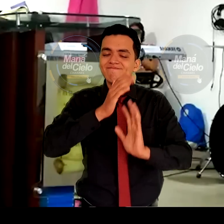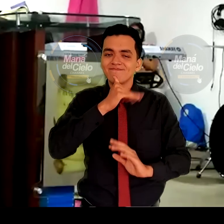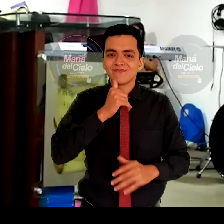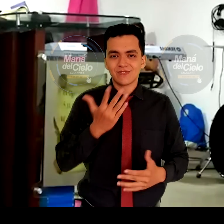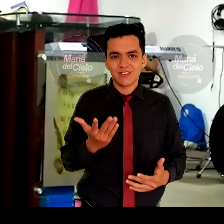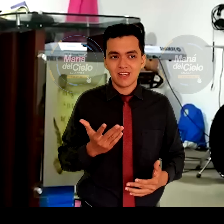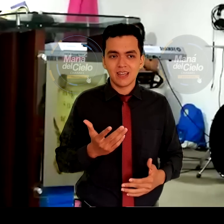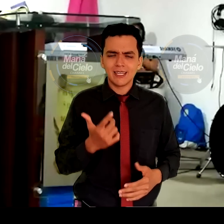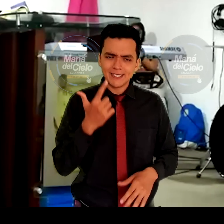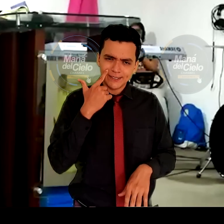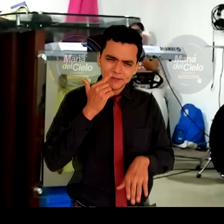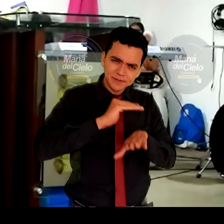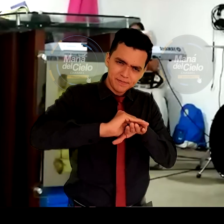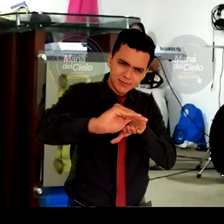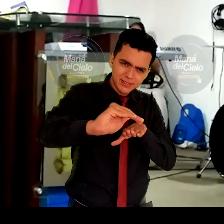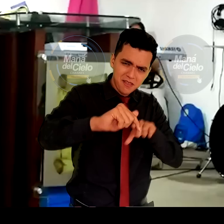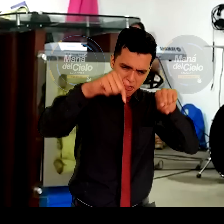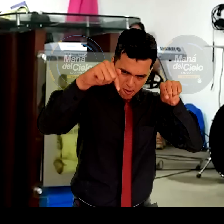decirle: Señor,